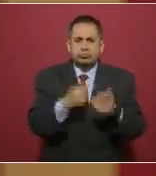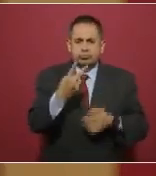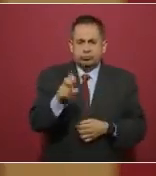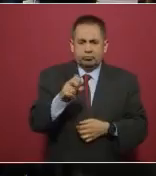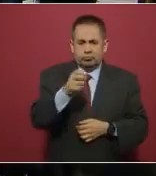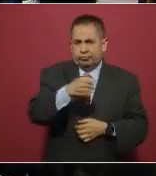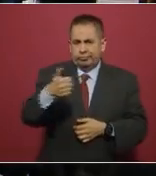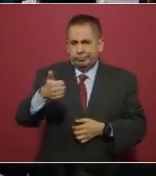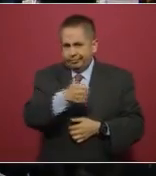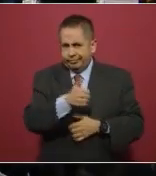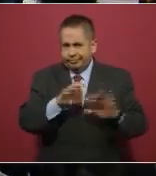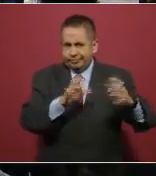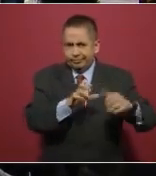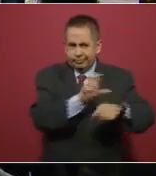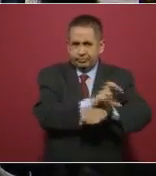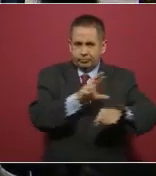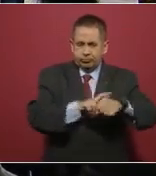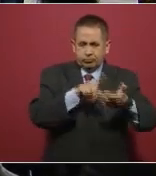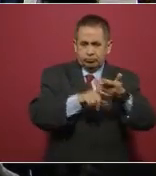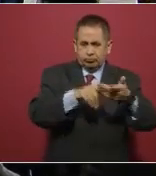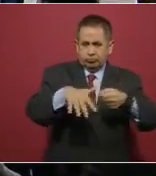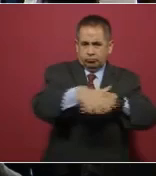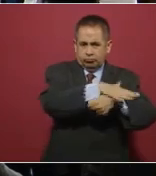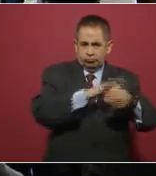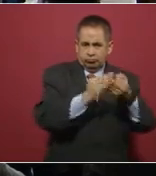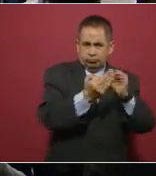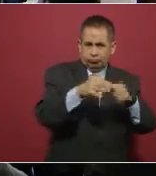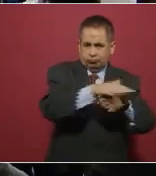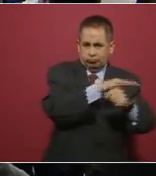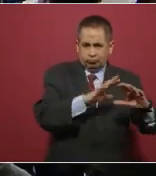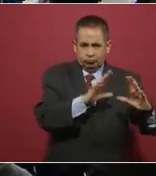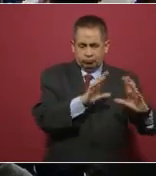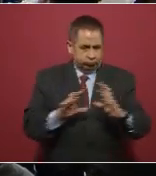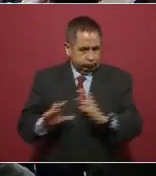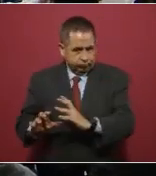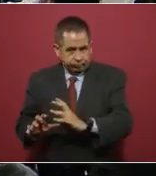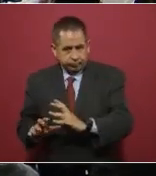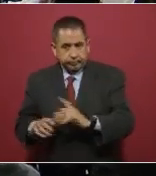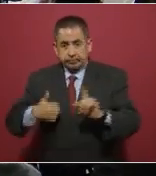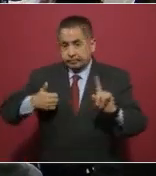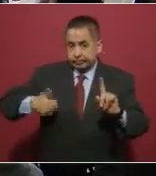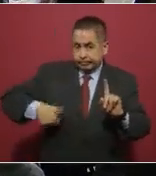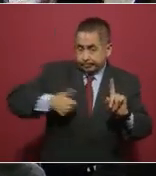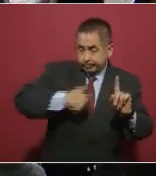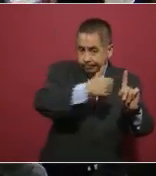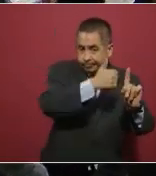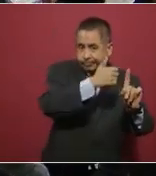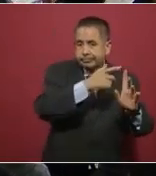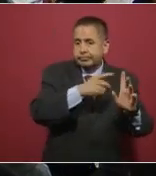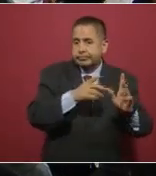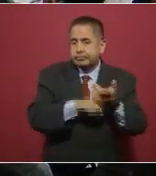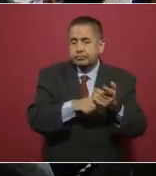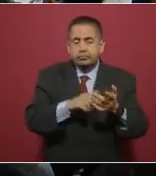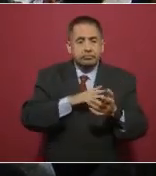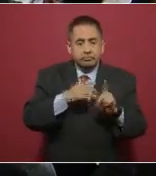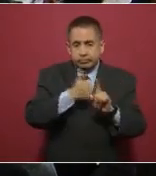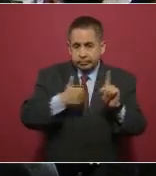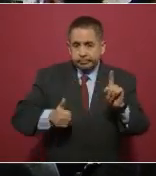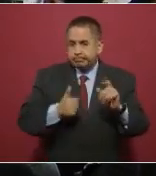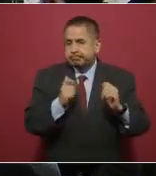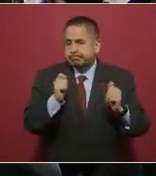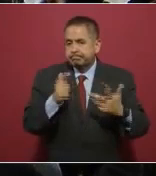266 coordinaciones territoriales y en cada coordinación territorial van a haber